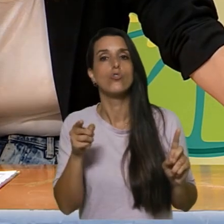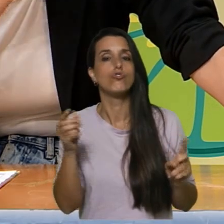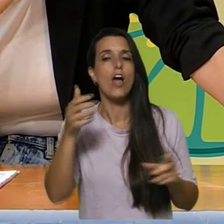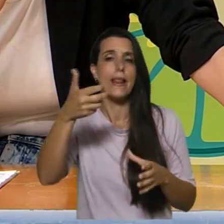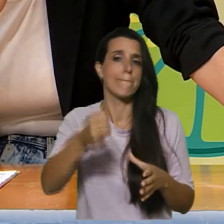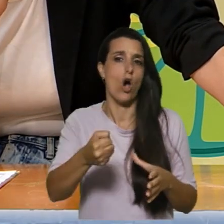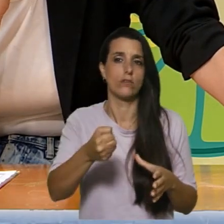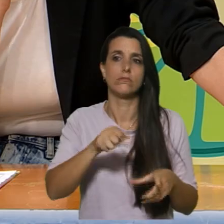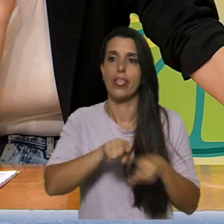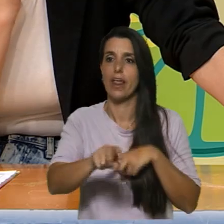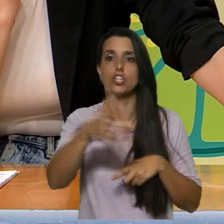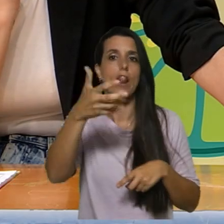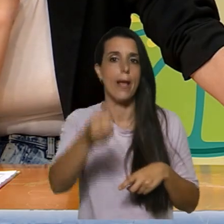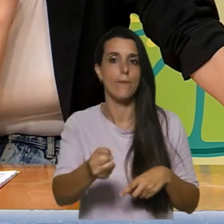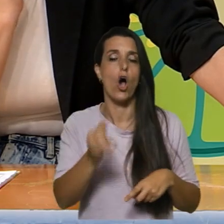limón.